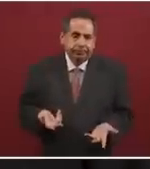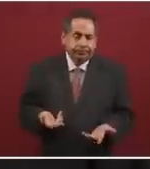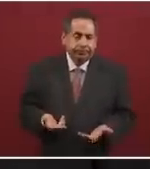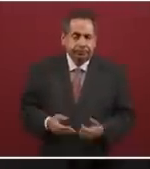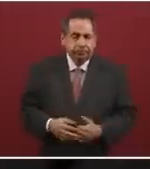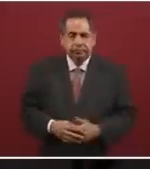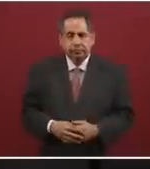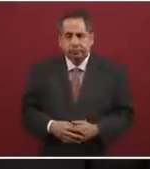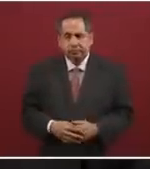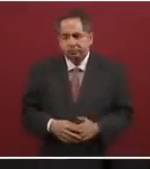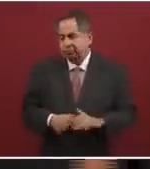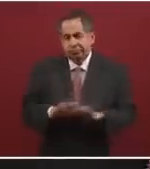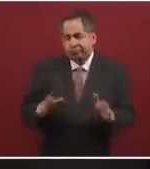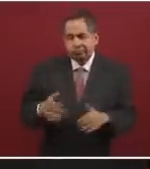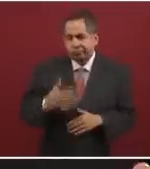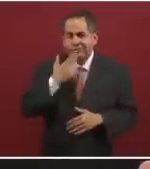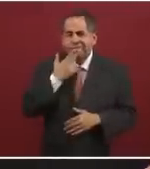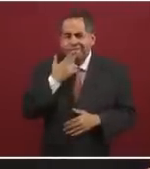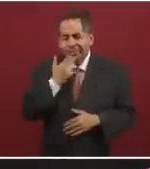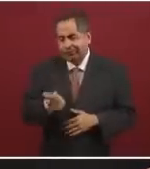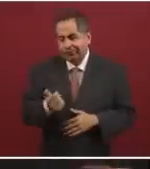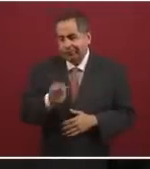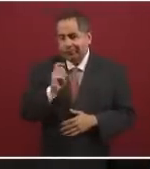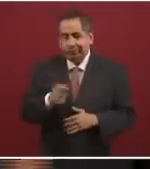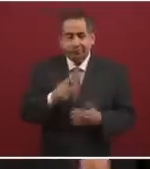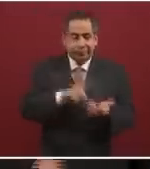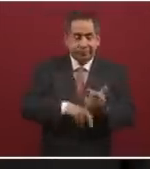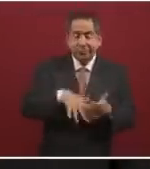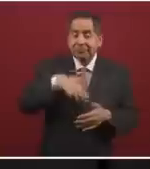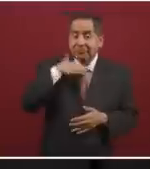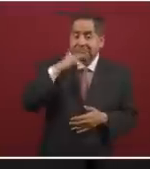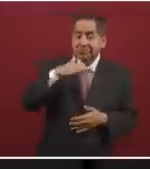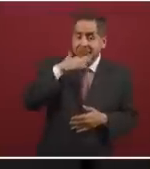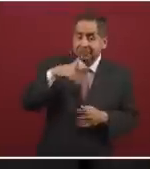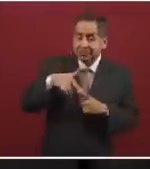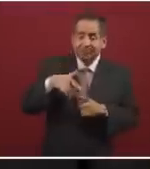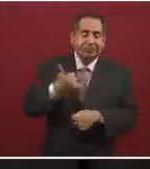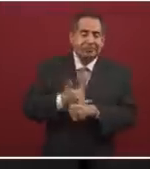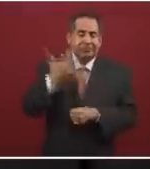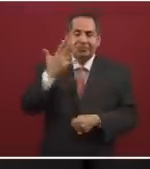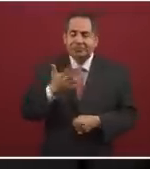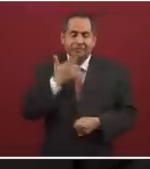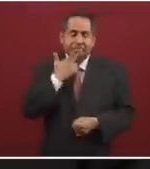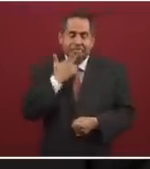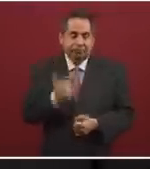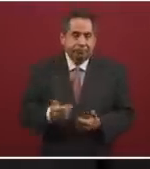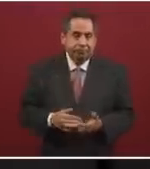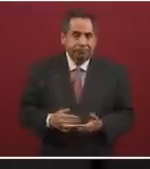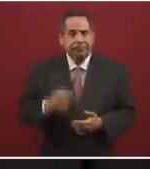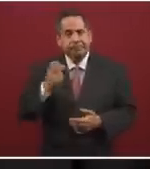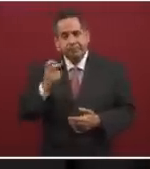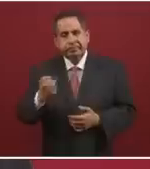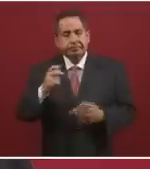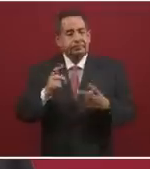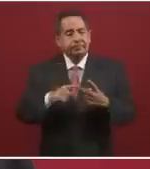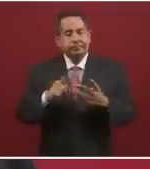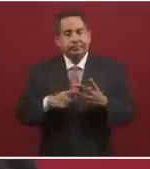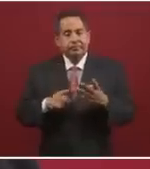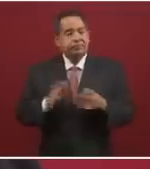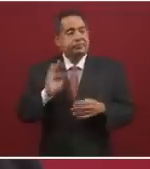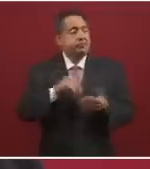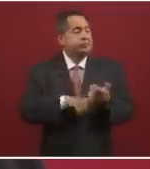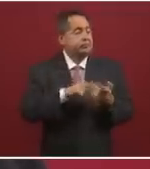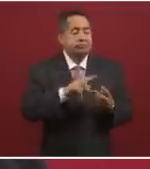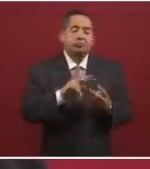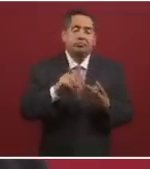Nada funciona cuando hay corrupción. Esa es la variable, como dirían los